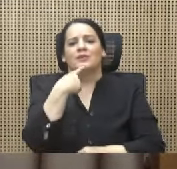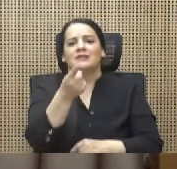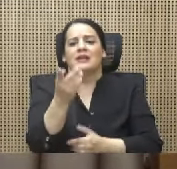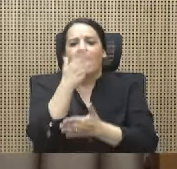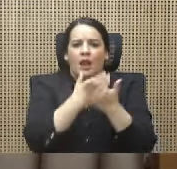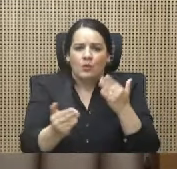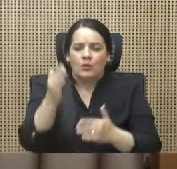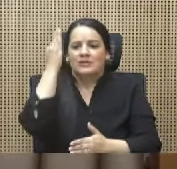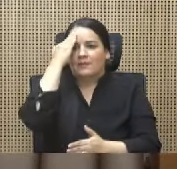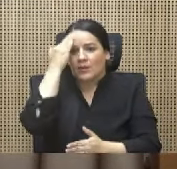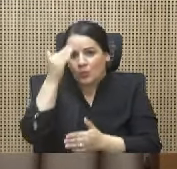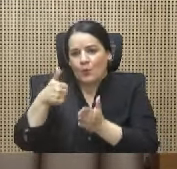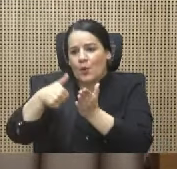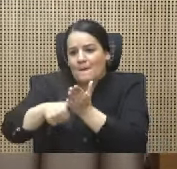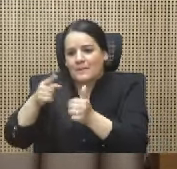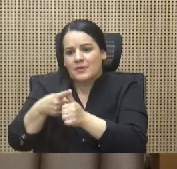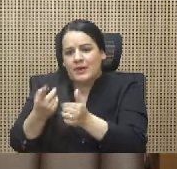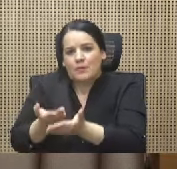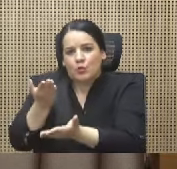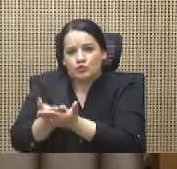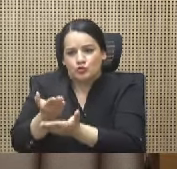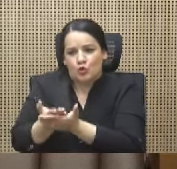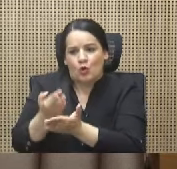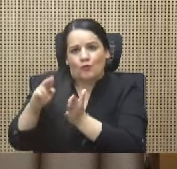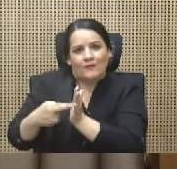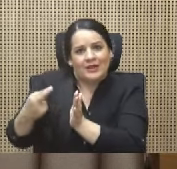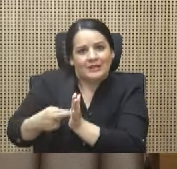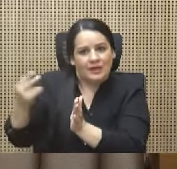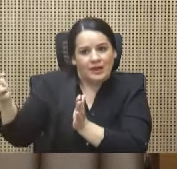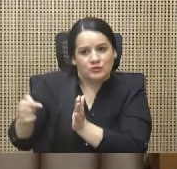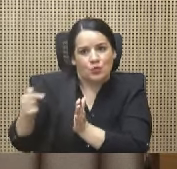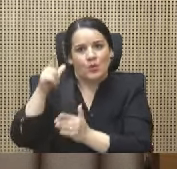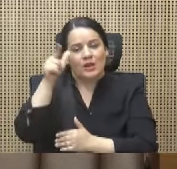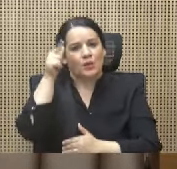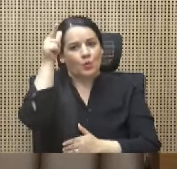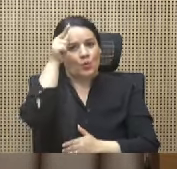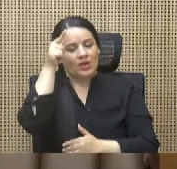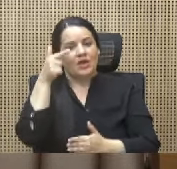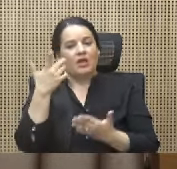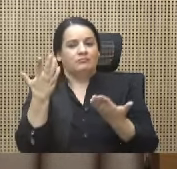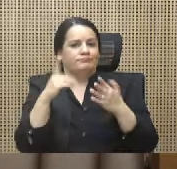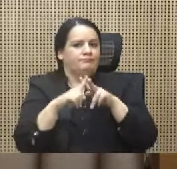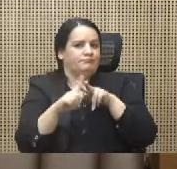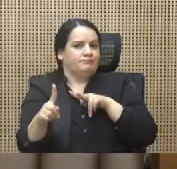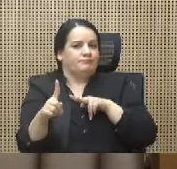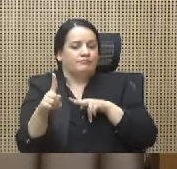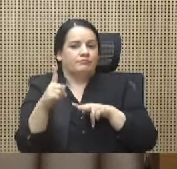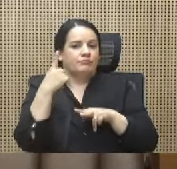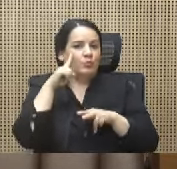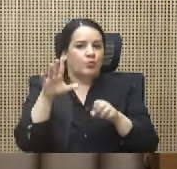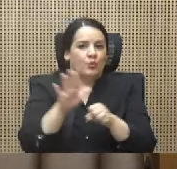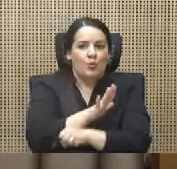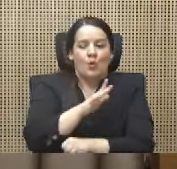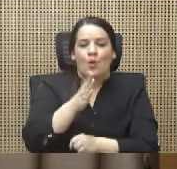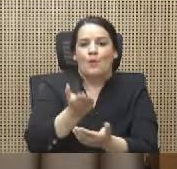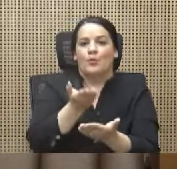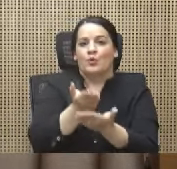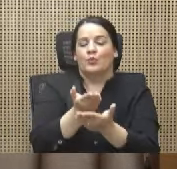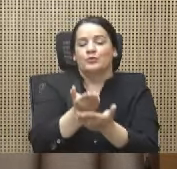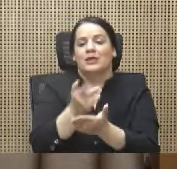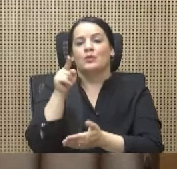la votación de la primera moción de reiteración, la lógica se me escapa por completo. Lo que propusimos fue